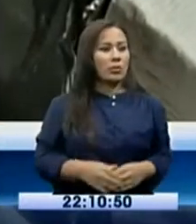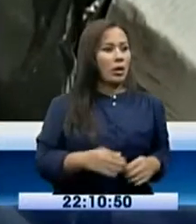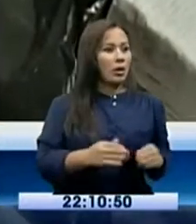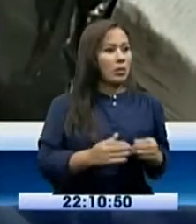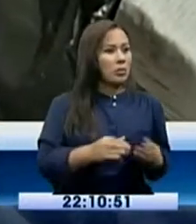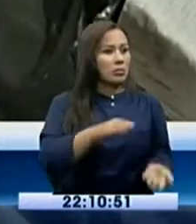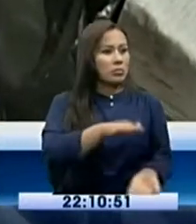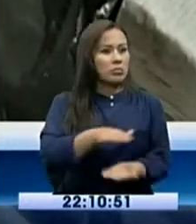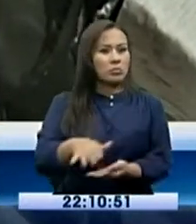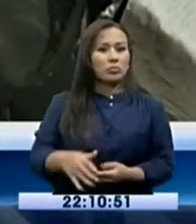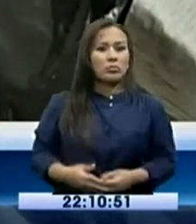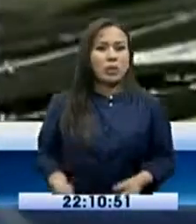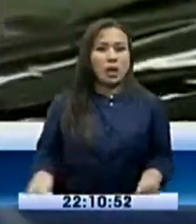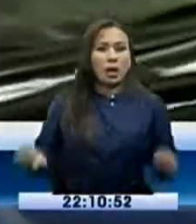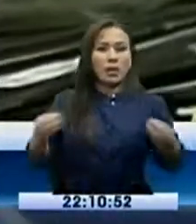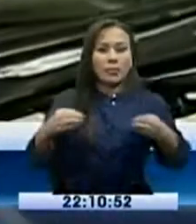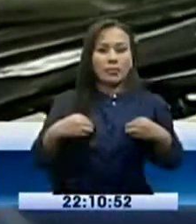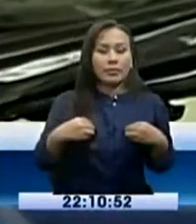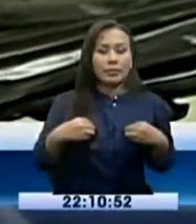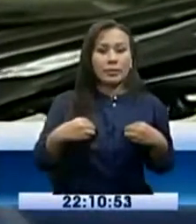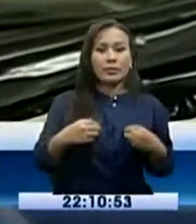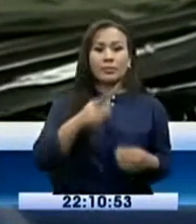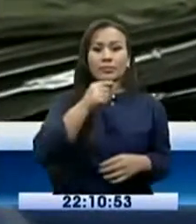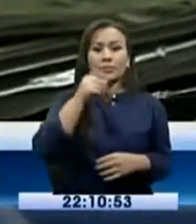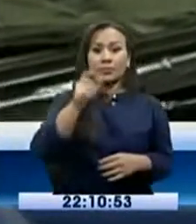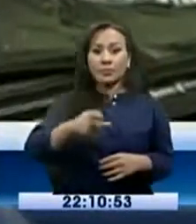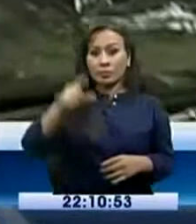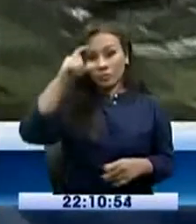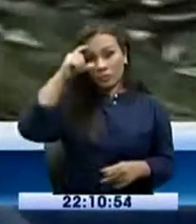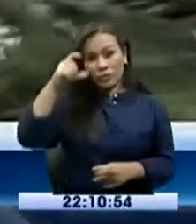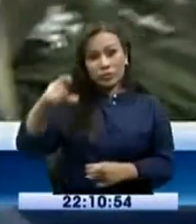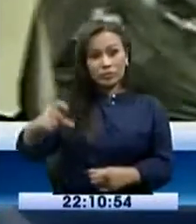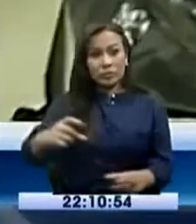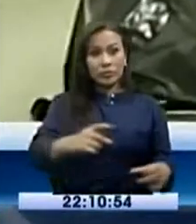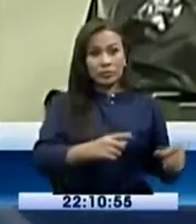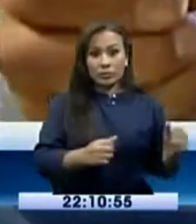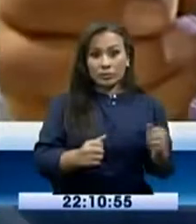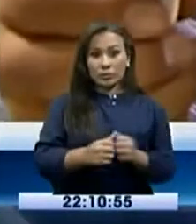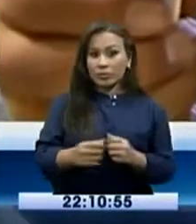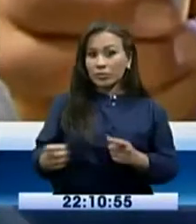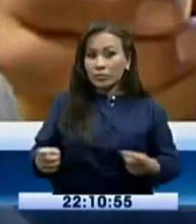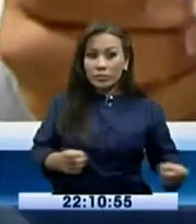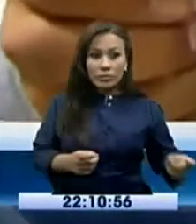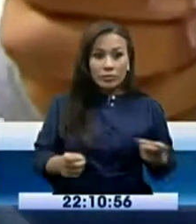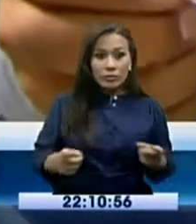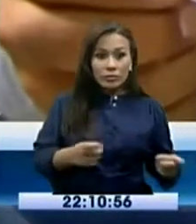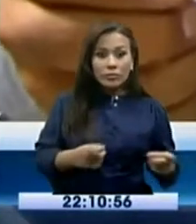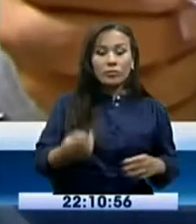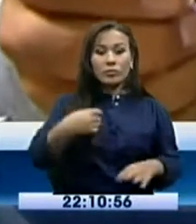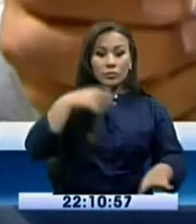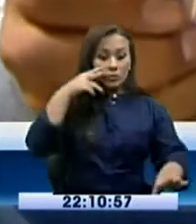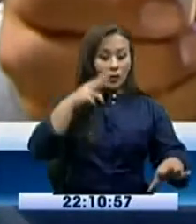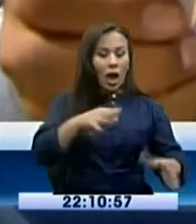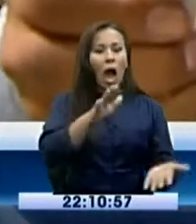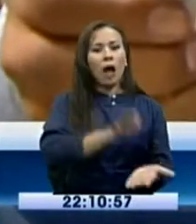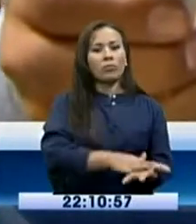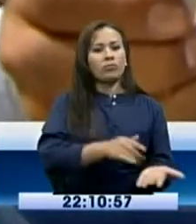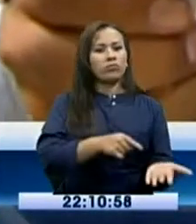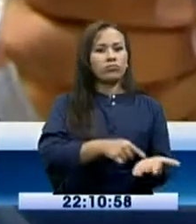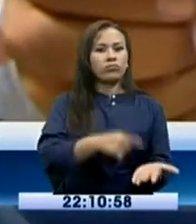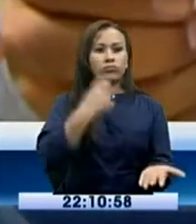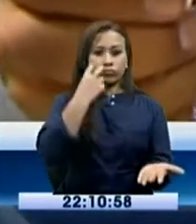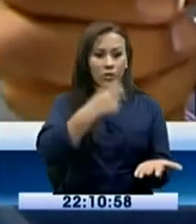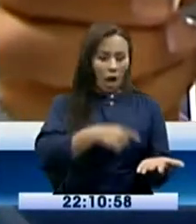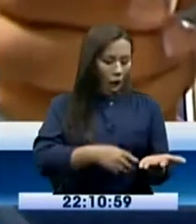ladrillo, motivo por el cual la señora fiscal, asimismo con presencia de personal de criminalística, fijó esta evidencia y luego